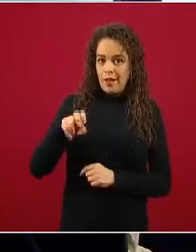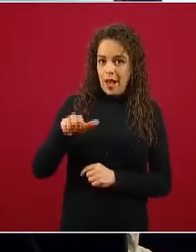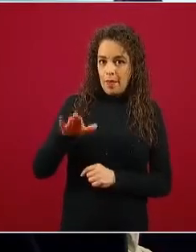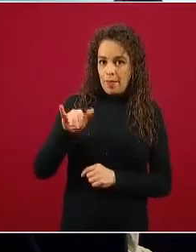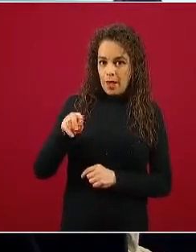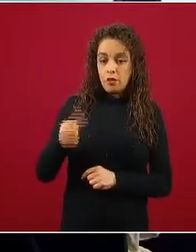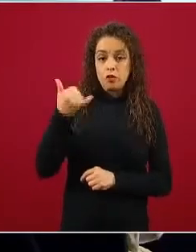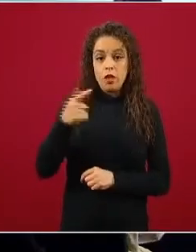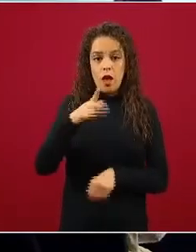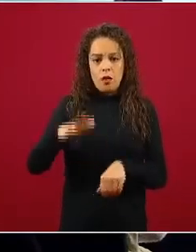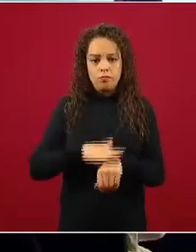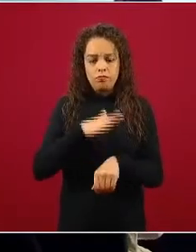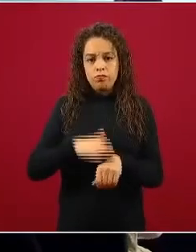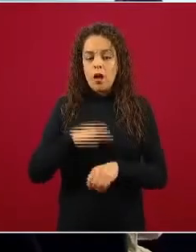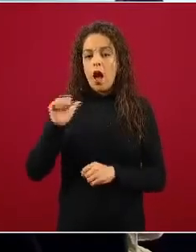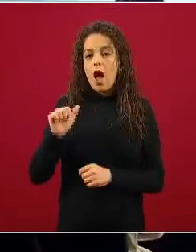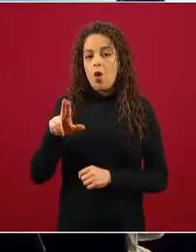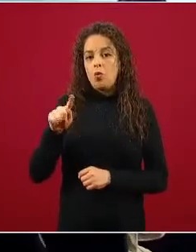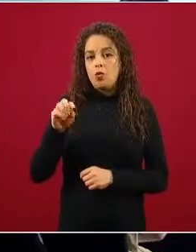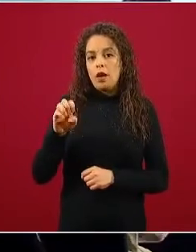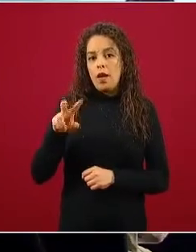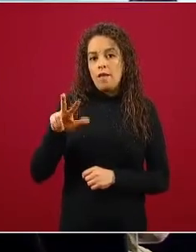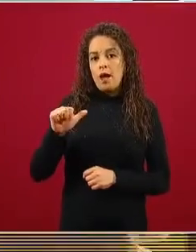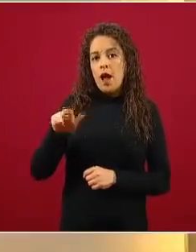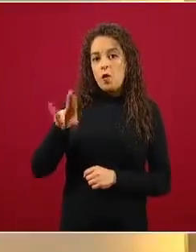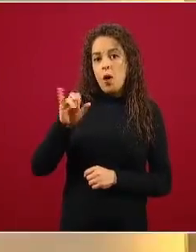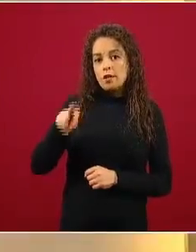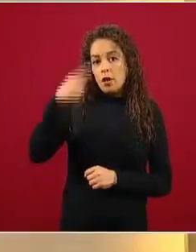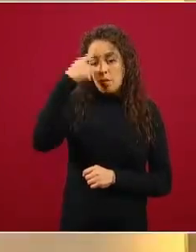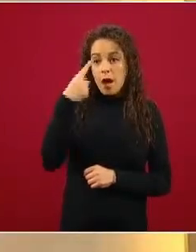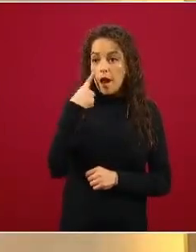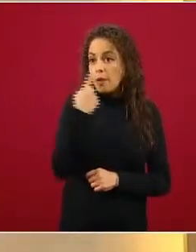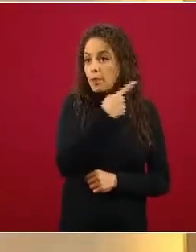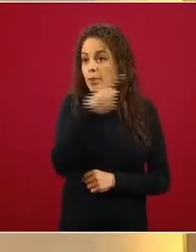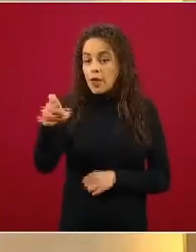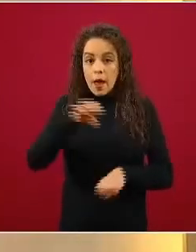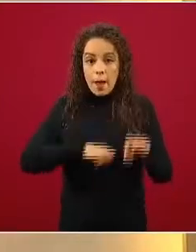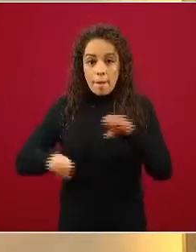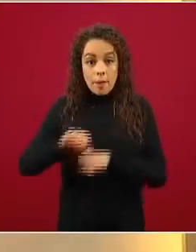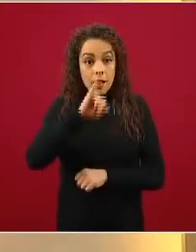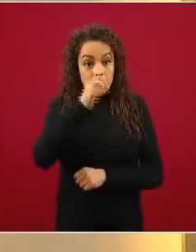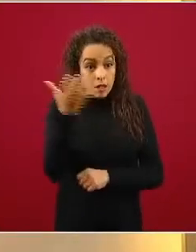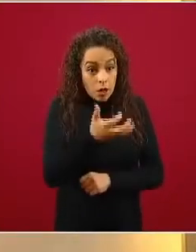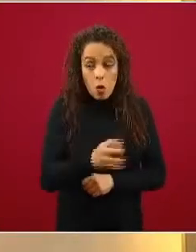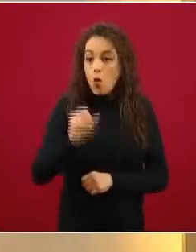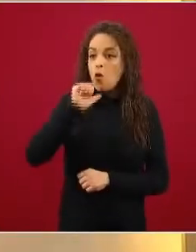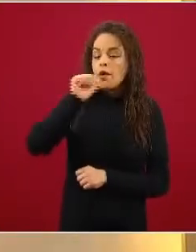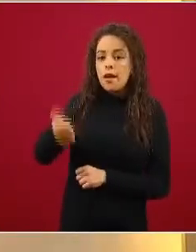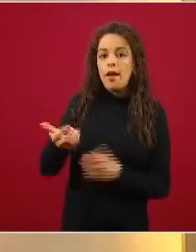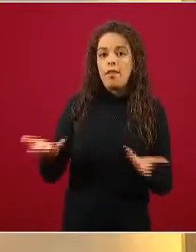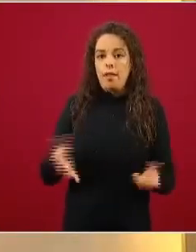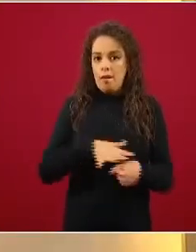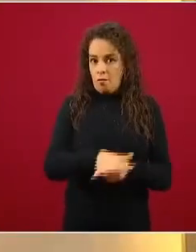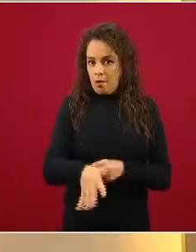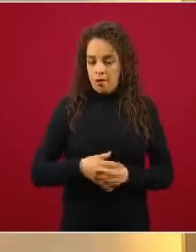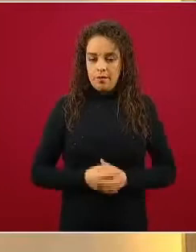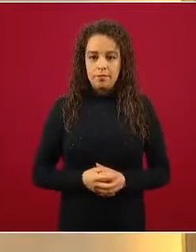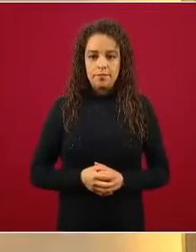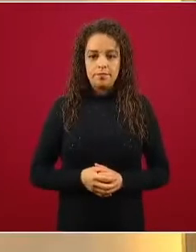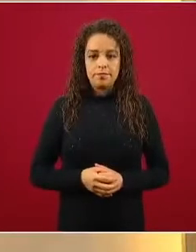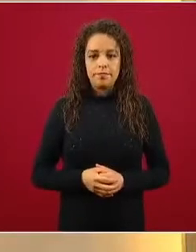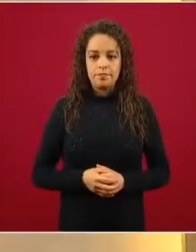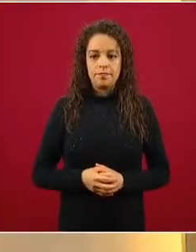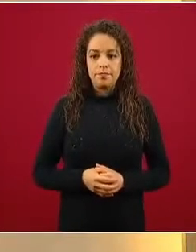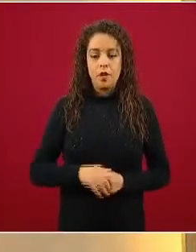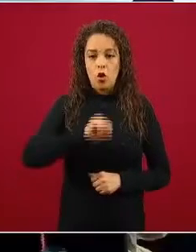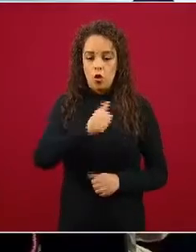autoevaluación, donde les preguntamos a las empresas si esto lo están haciendo o no. La siguiente. Esta